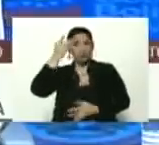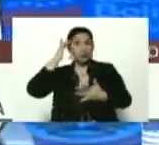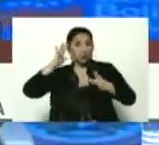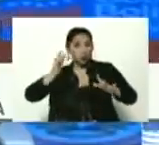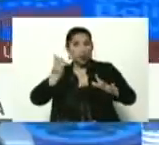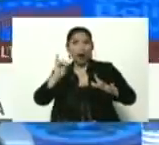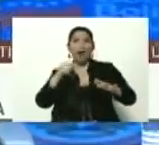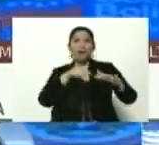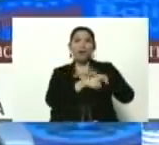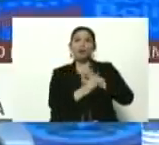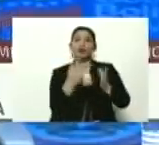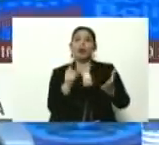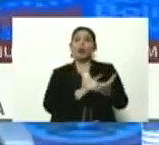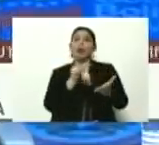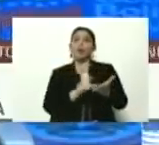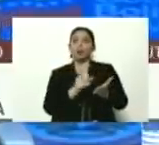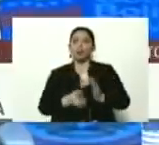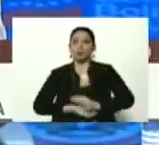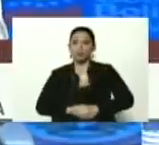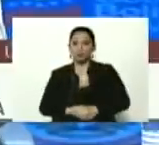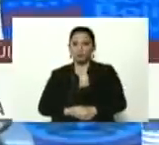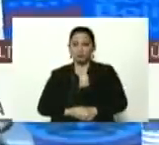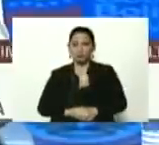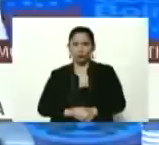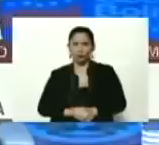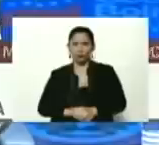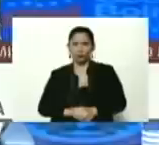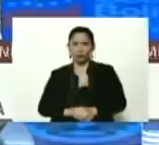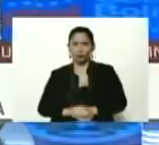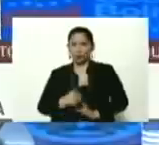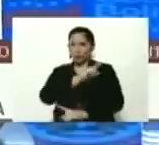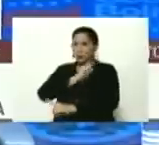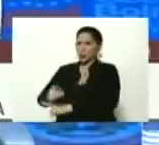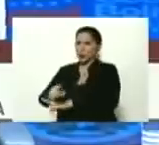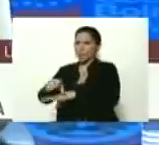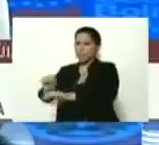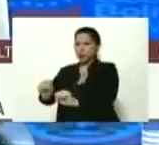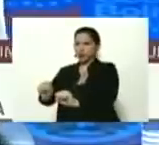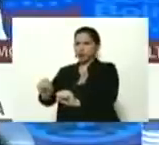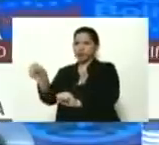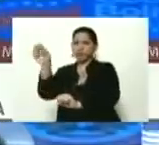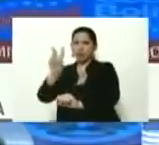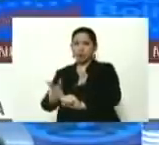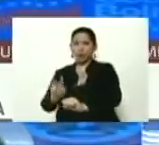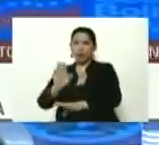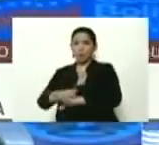este libro, que dio la orden de invadir a Venezuela porque